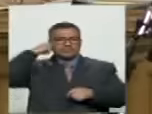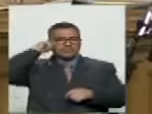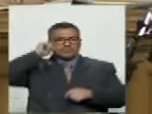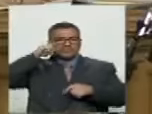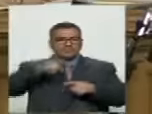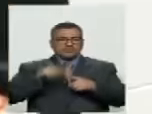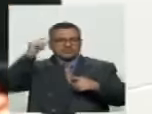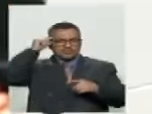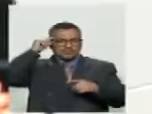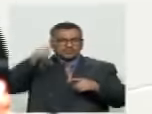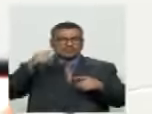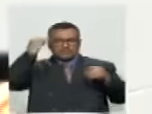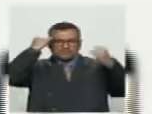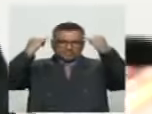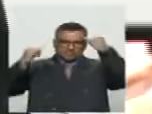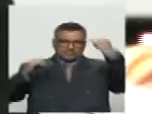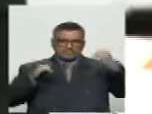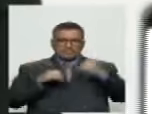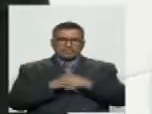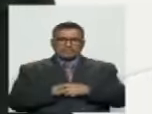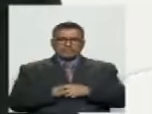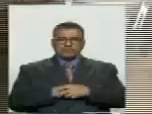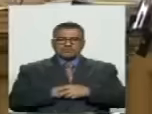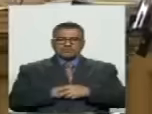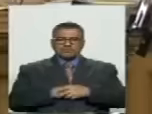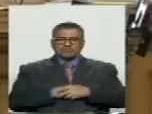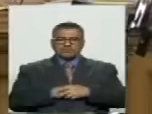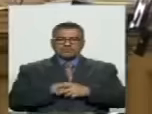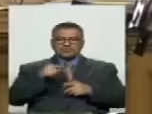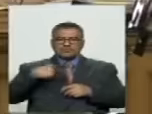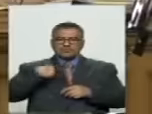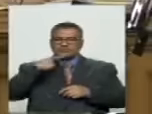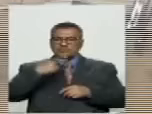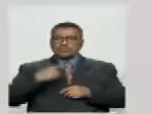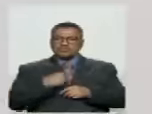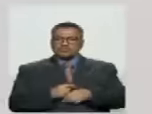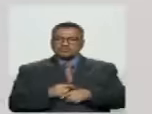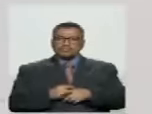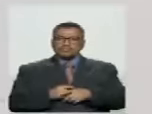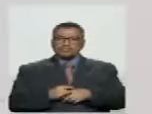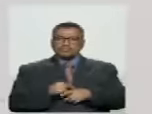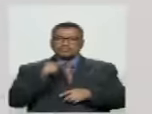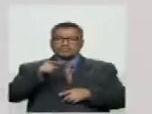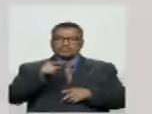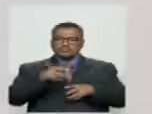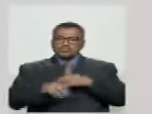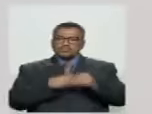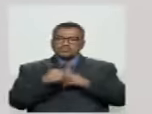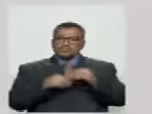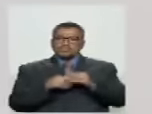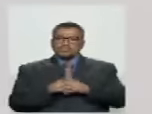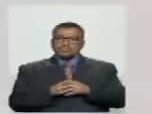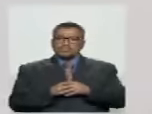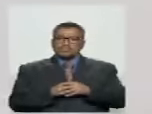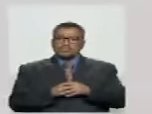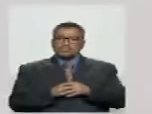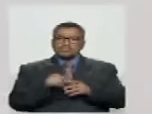una fecha de manera increíble. Me atrevo a decir que eso será